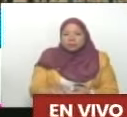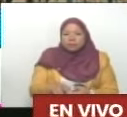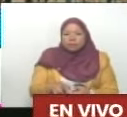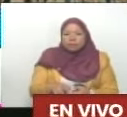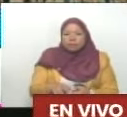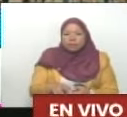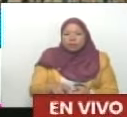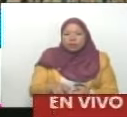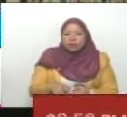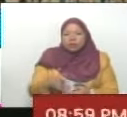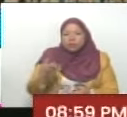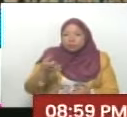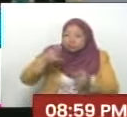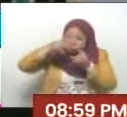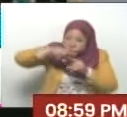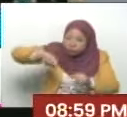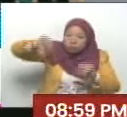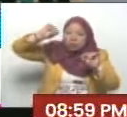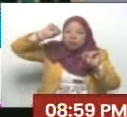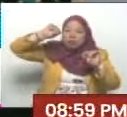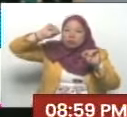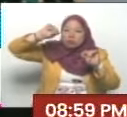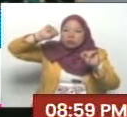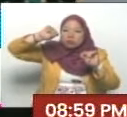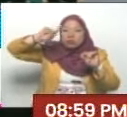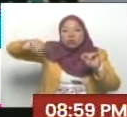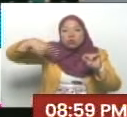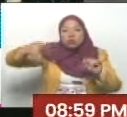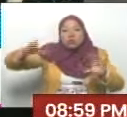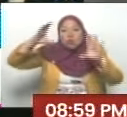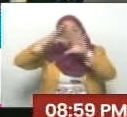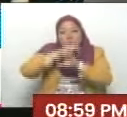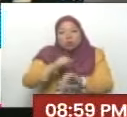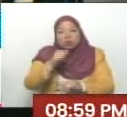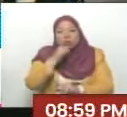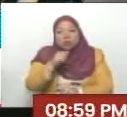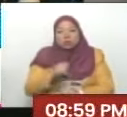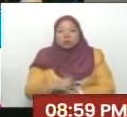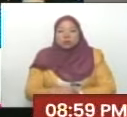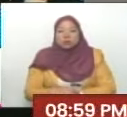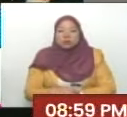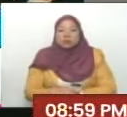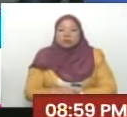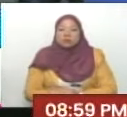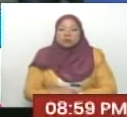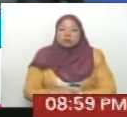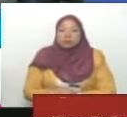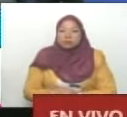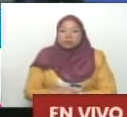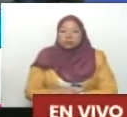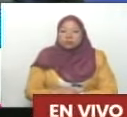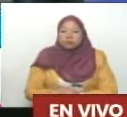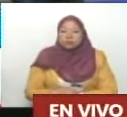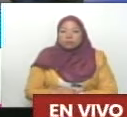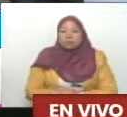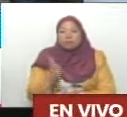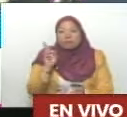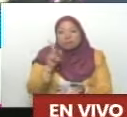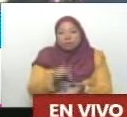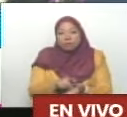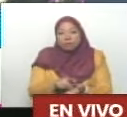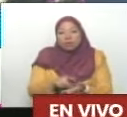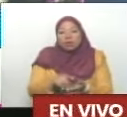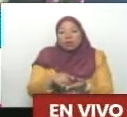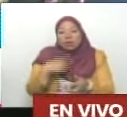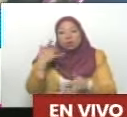en la órbita lunar. Ya detrás de la parte oscura de la luna. Sí, y después de allí, para el 2 de junio, debe estar